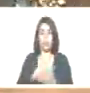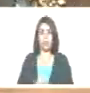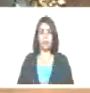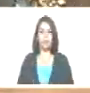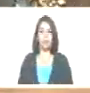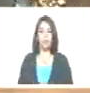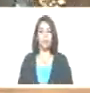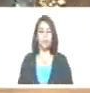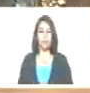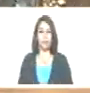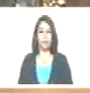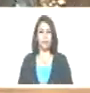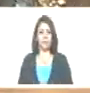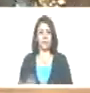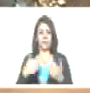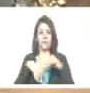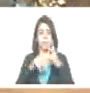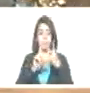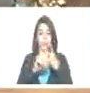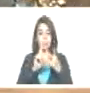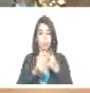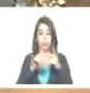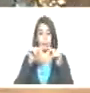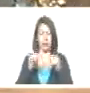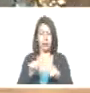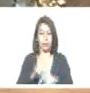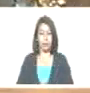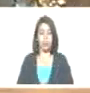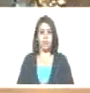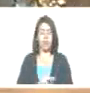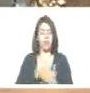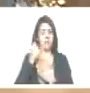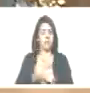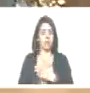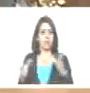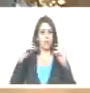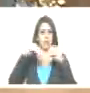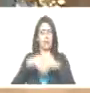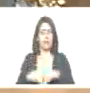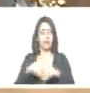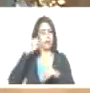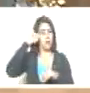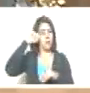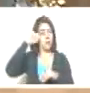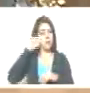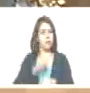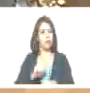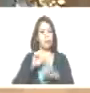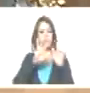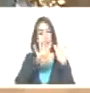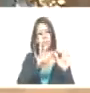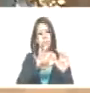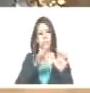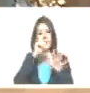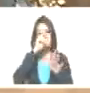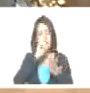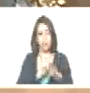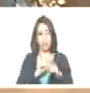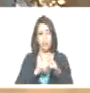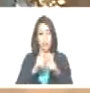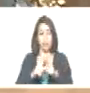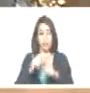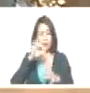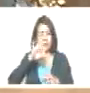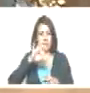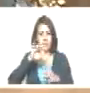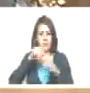Punto número 2 del orden del día. Proyecto de acuerdo en conmemoración del décimo aniversario de la siembra del